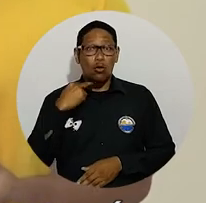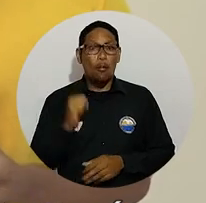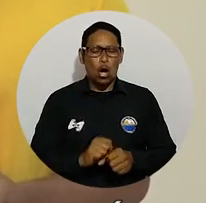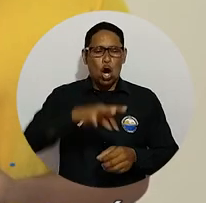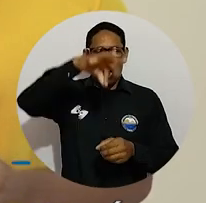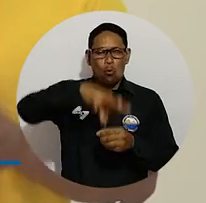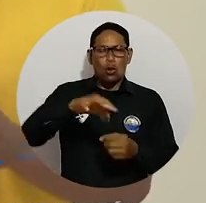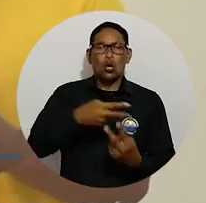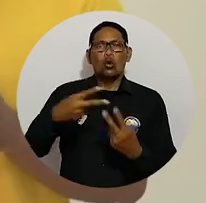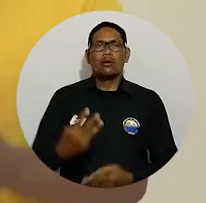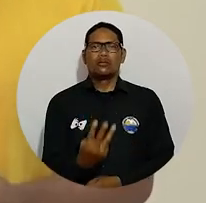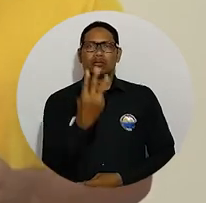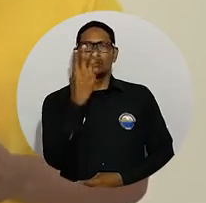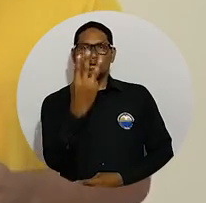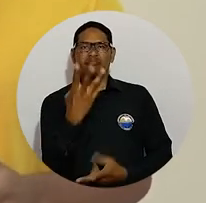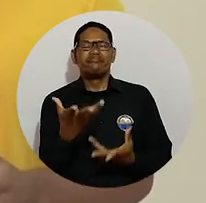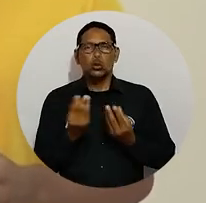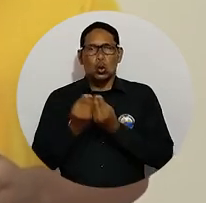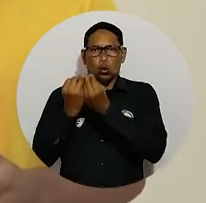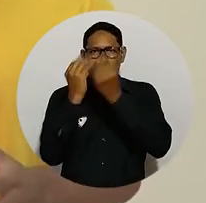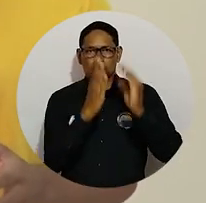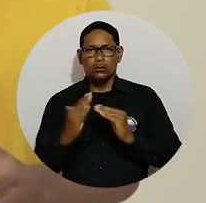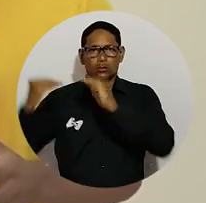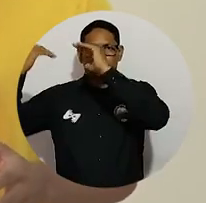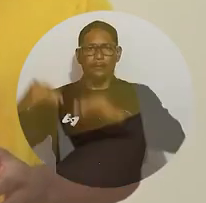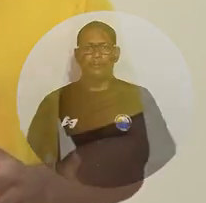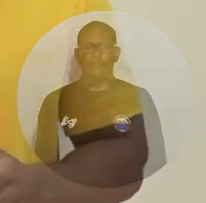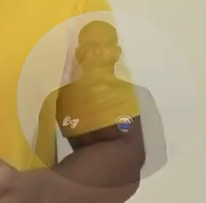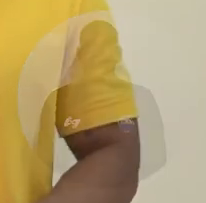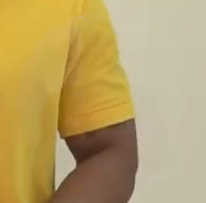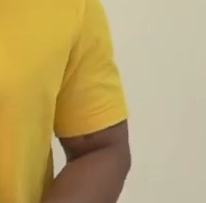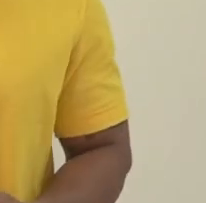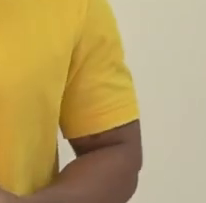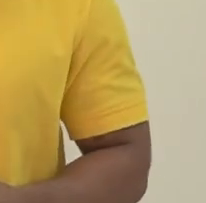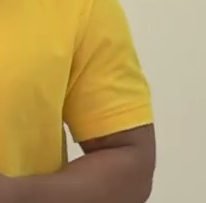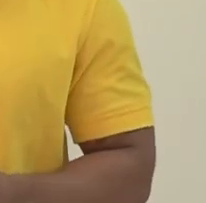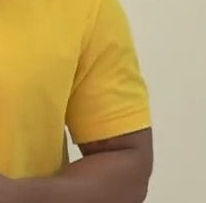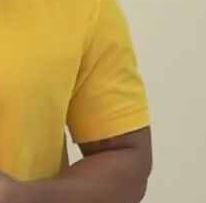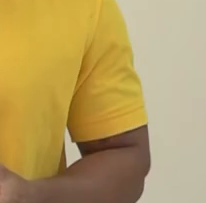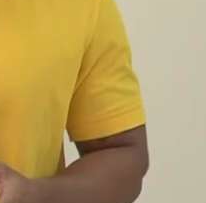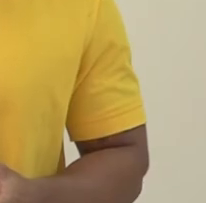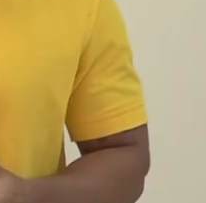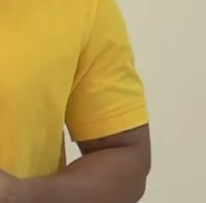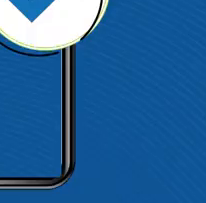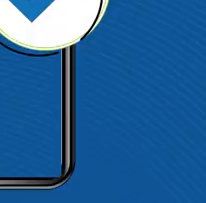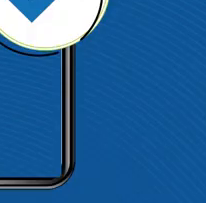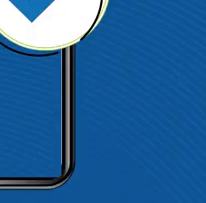Te invitamos a que este 19 votes por el número 3 ante el Consejo Superior.